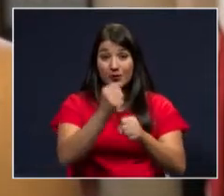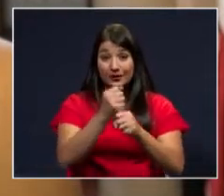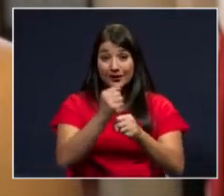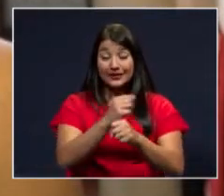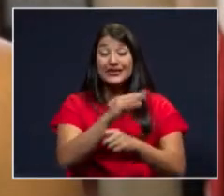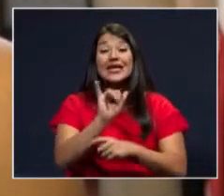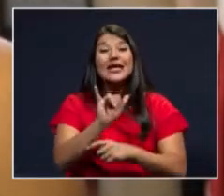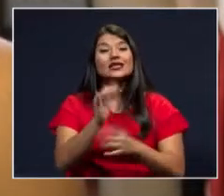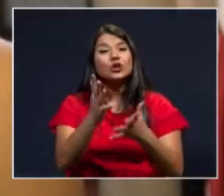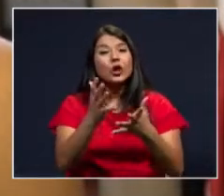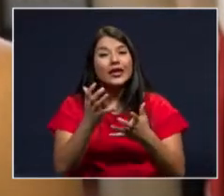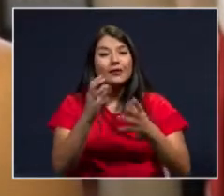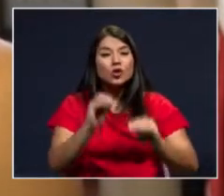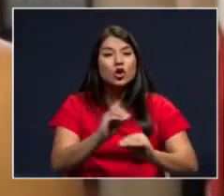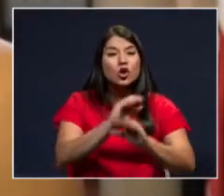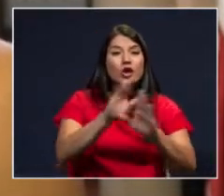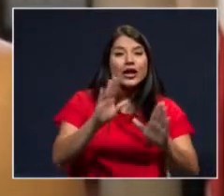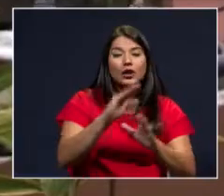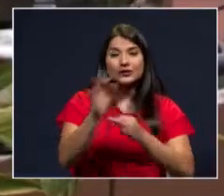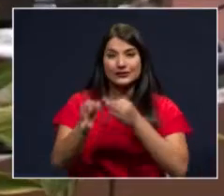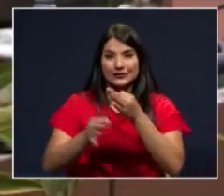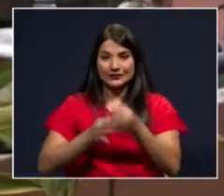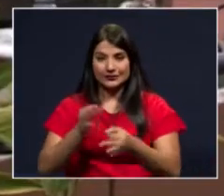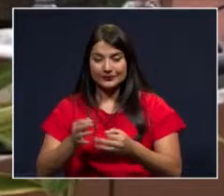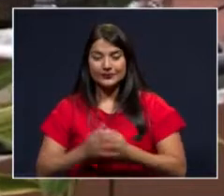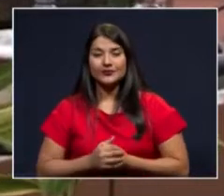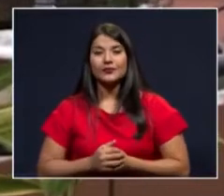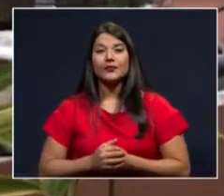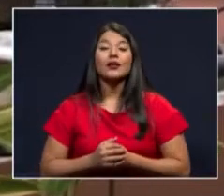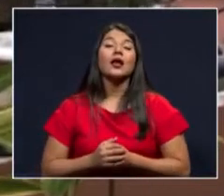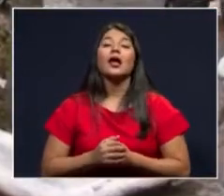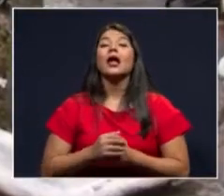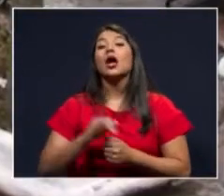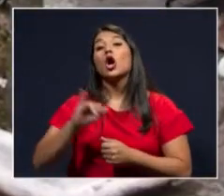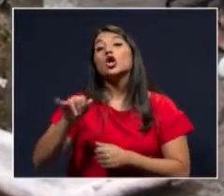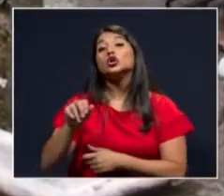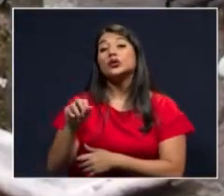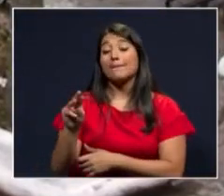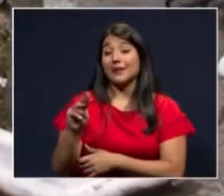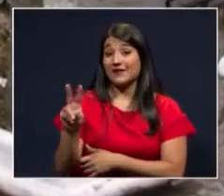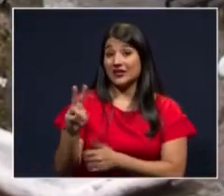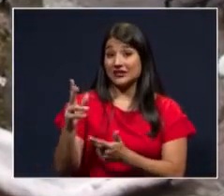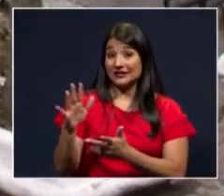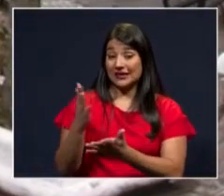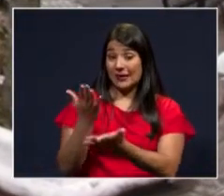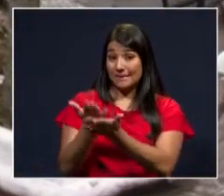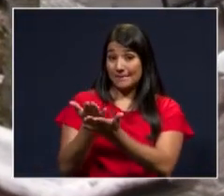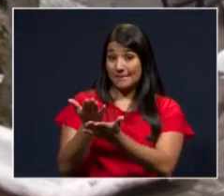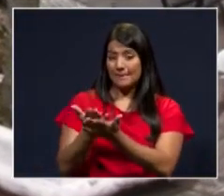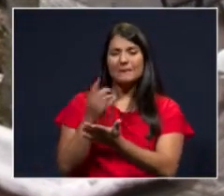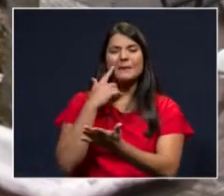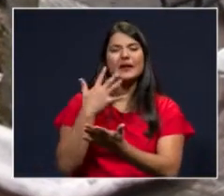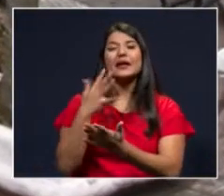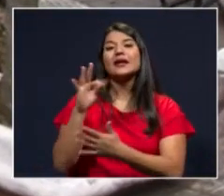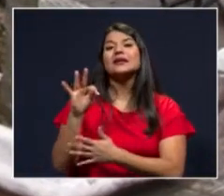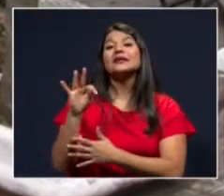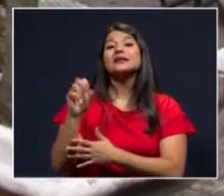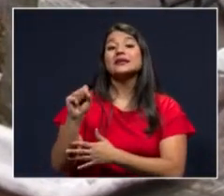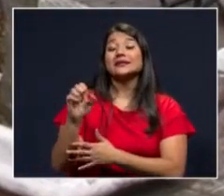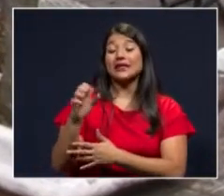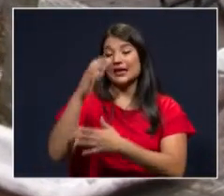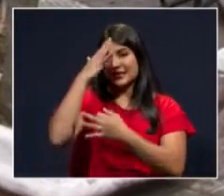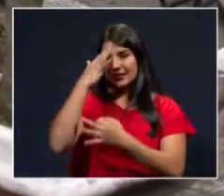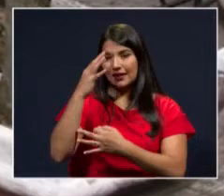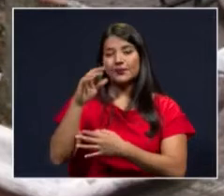buscamos, transparencia y rendición de cuentas. El legislador José María Villalta ya presentó una moción para que el plenario legislativo